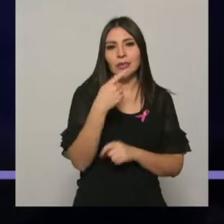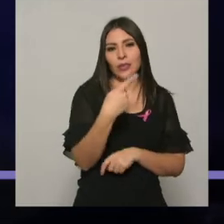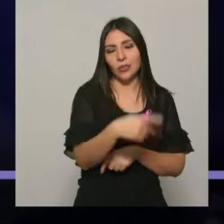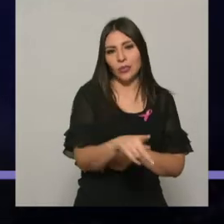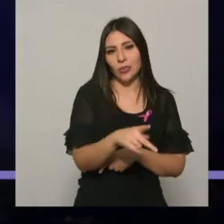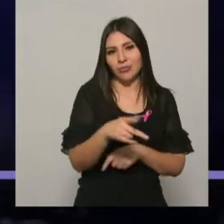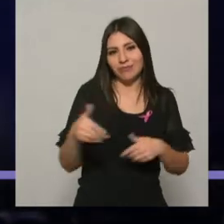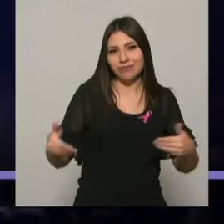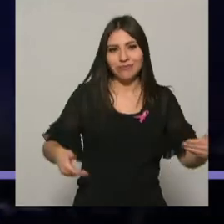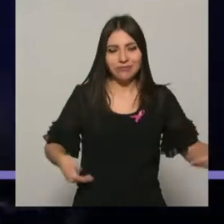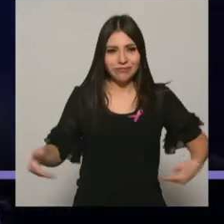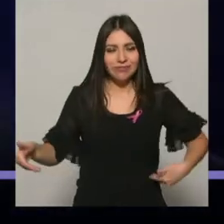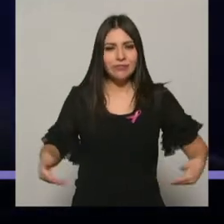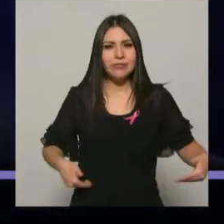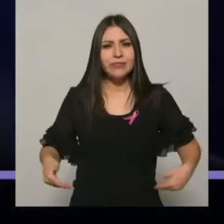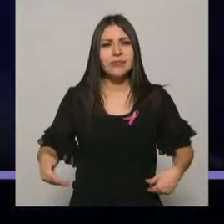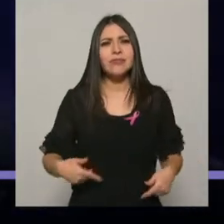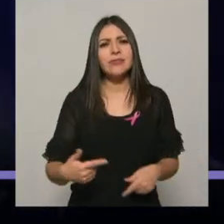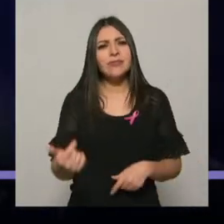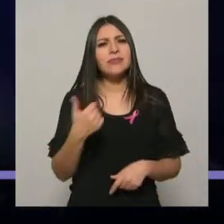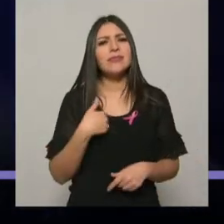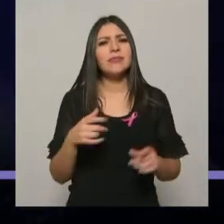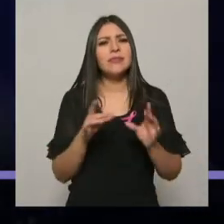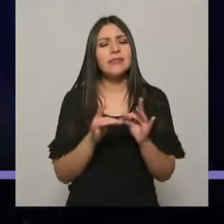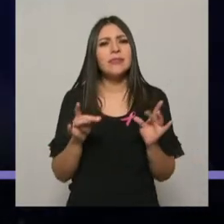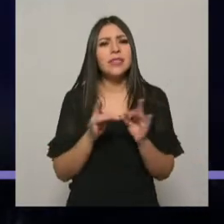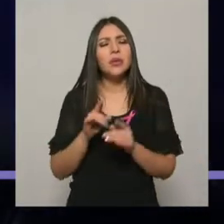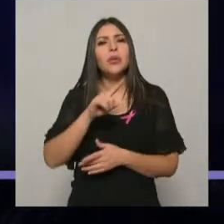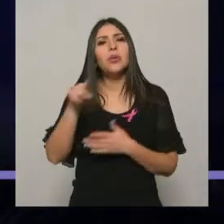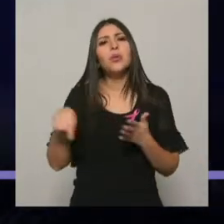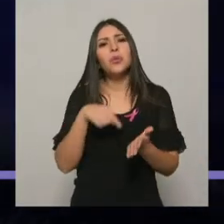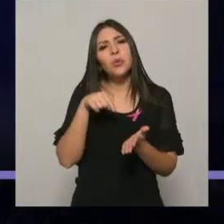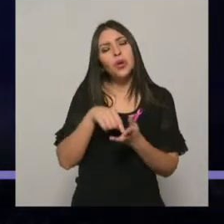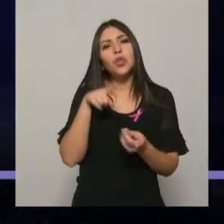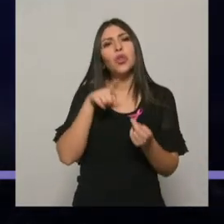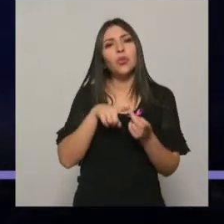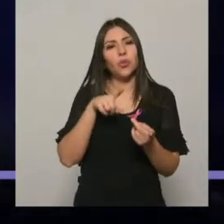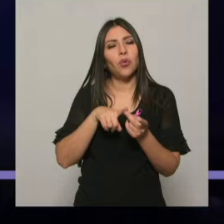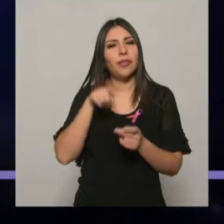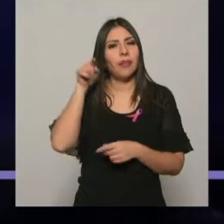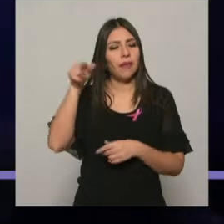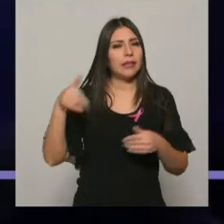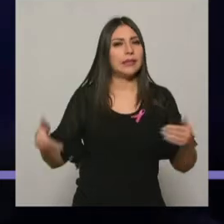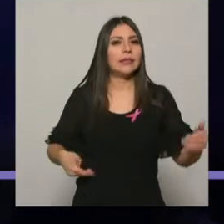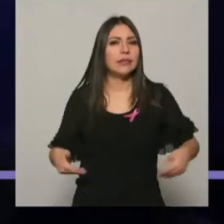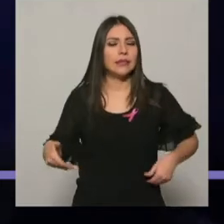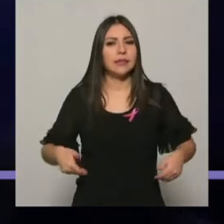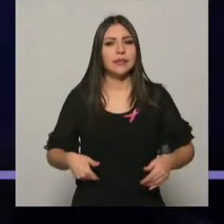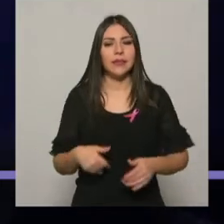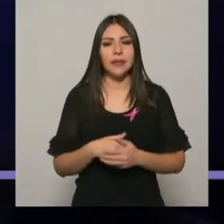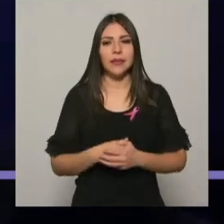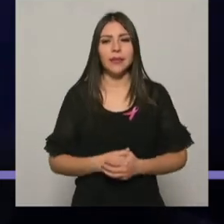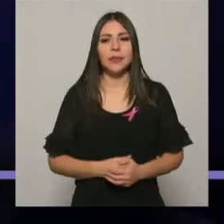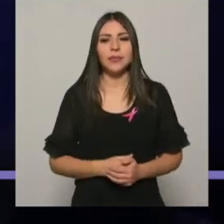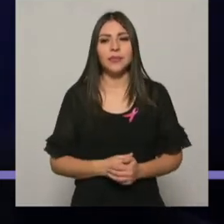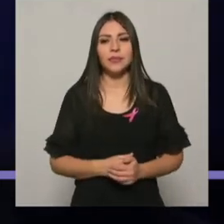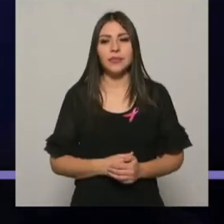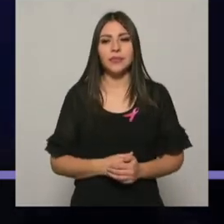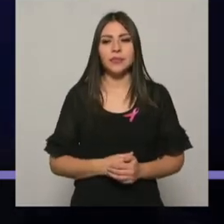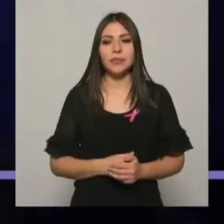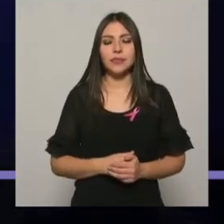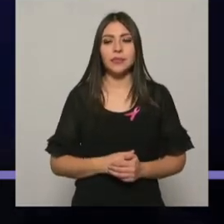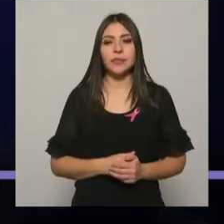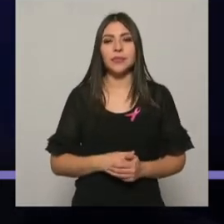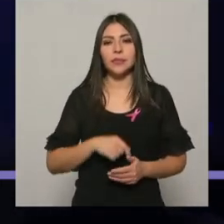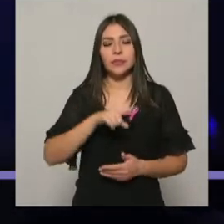puedes comentar en dónde se está presentando la escena? ¿En dónde es la puesta en escena? Nos